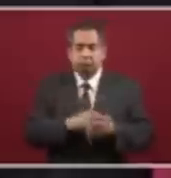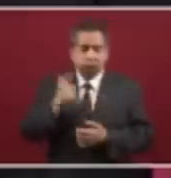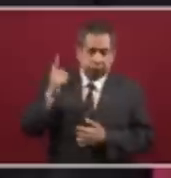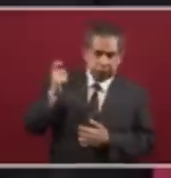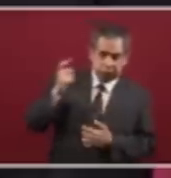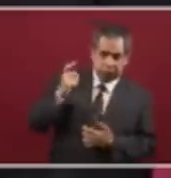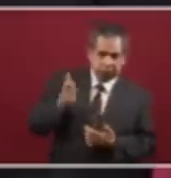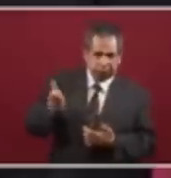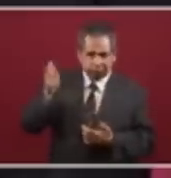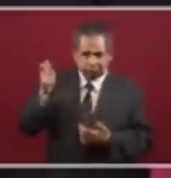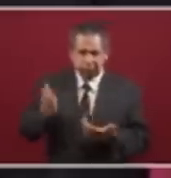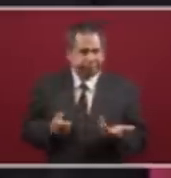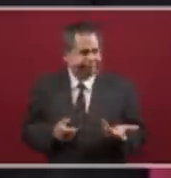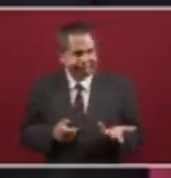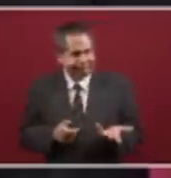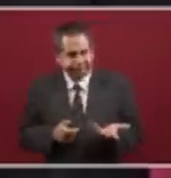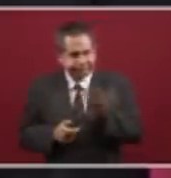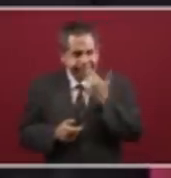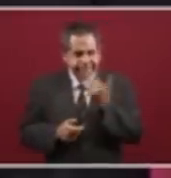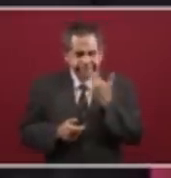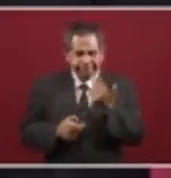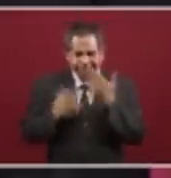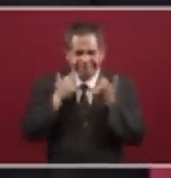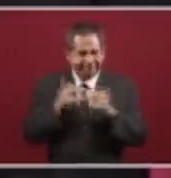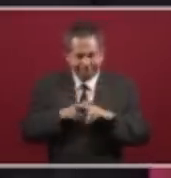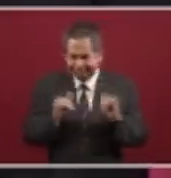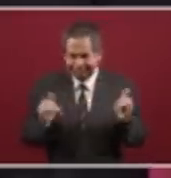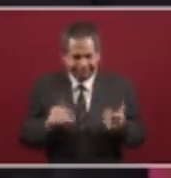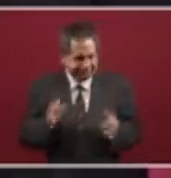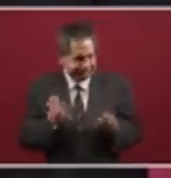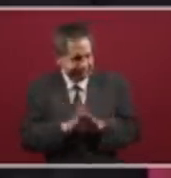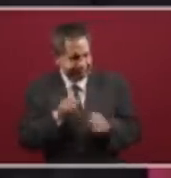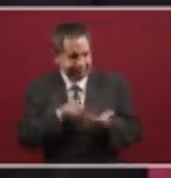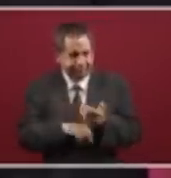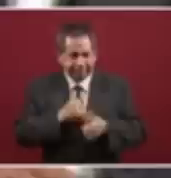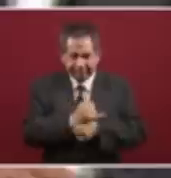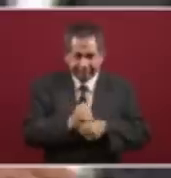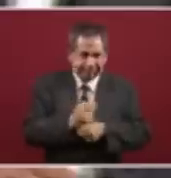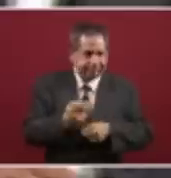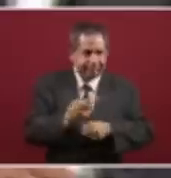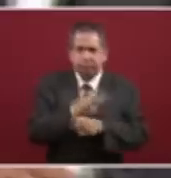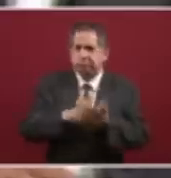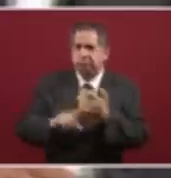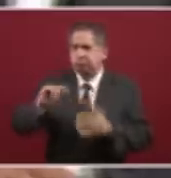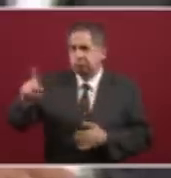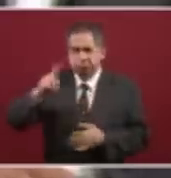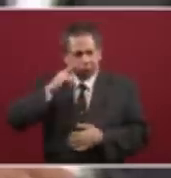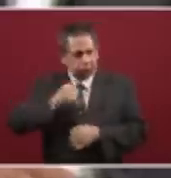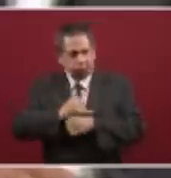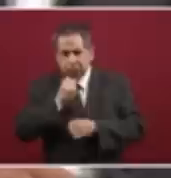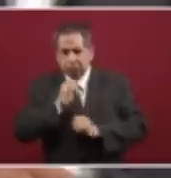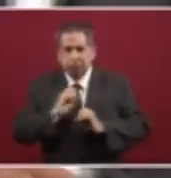de la cual del día de hoy no hay ningún seguimiento por parte de esa autoridad